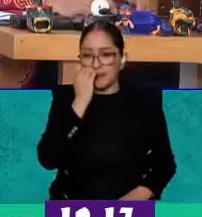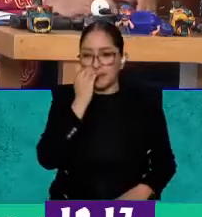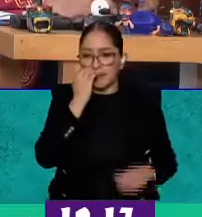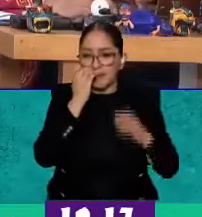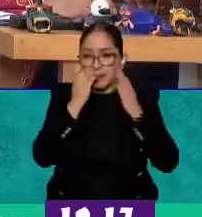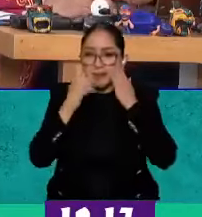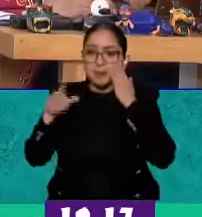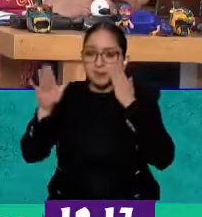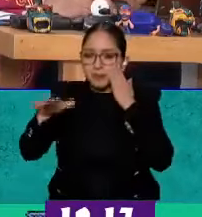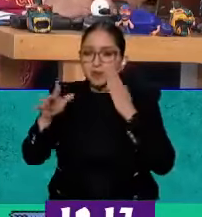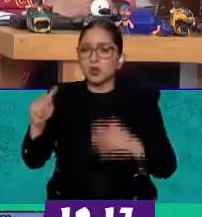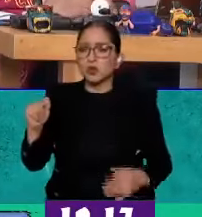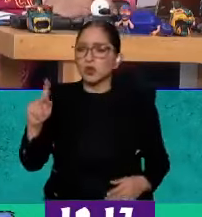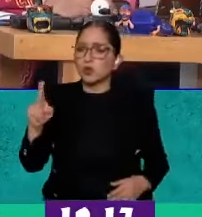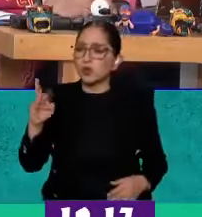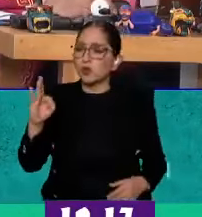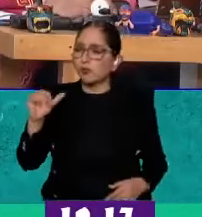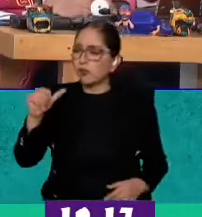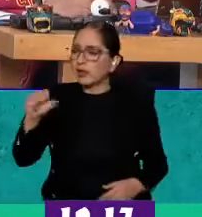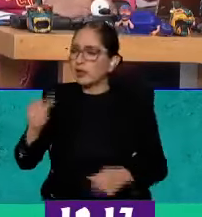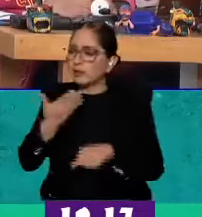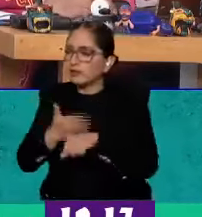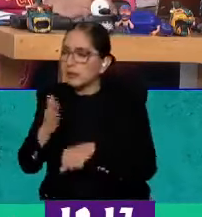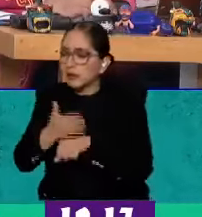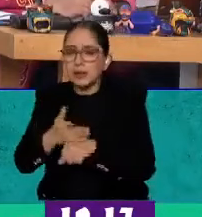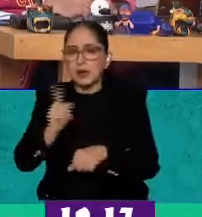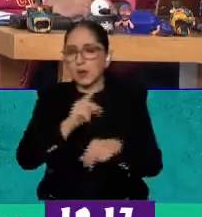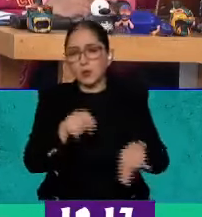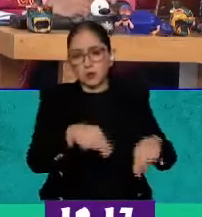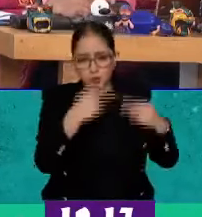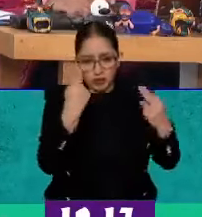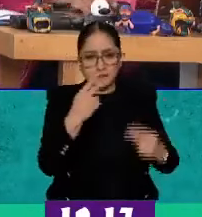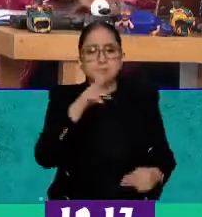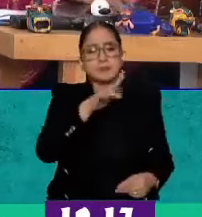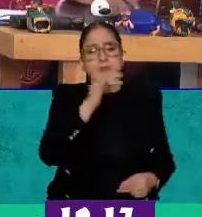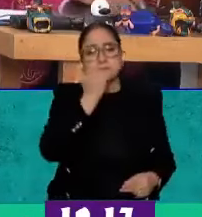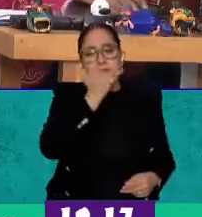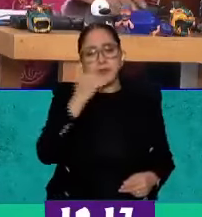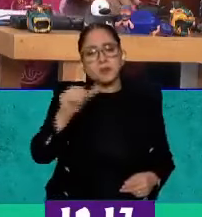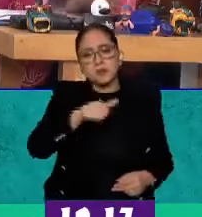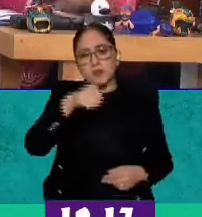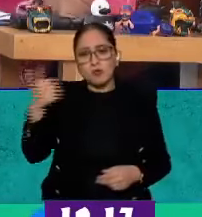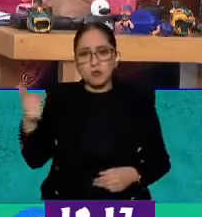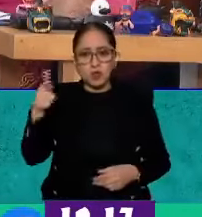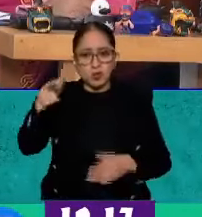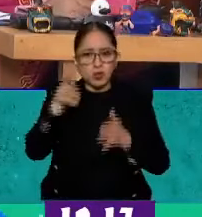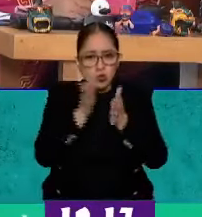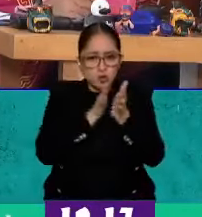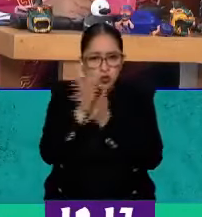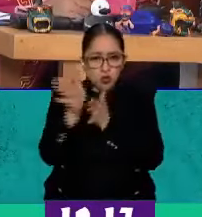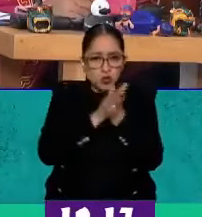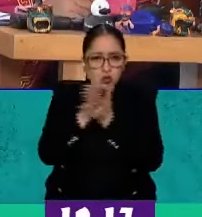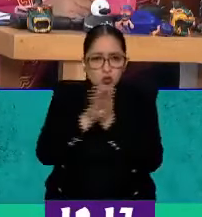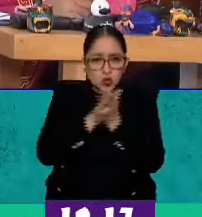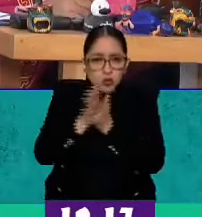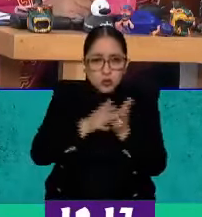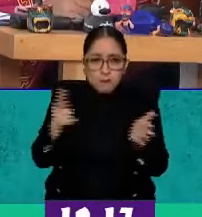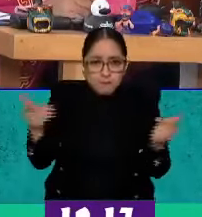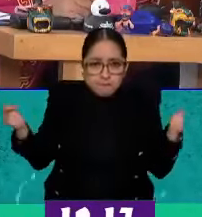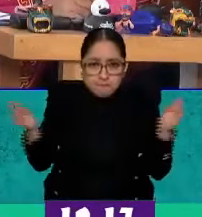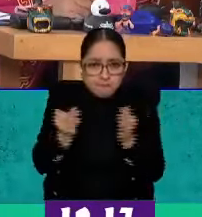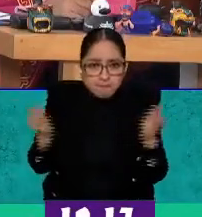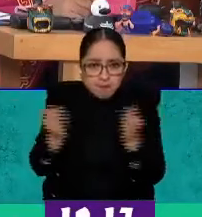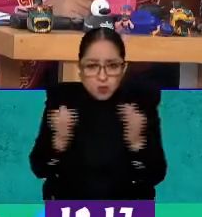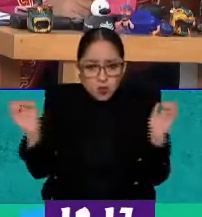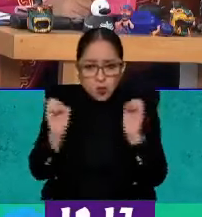qué? No, ya. Oye, pero los chocolates, hablando de otras trufas, los chocolates no van en el refri, ¿verdad? Se echan a